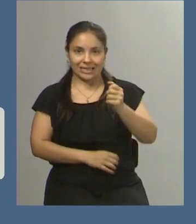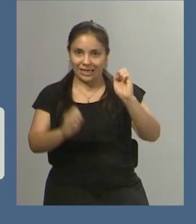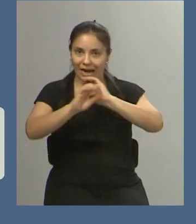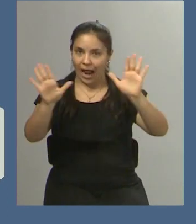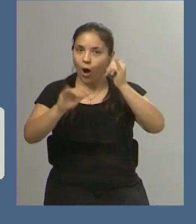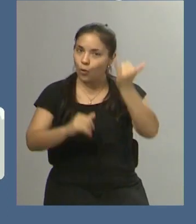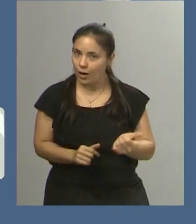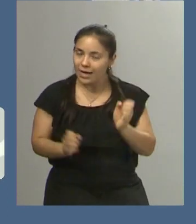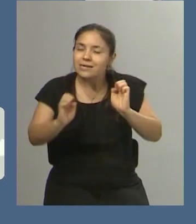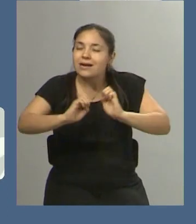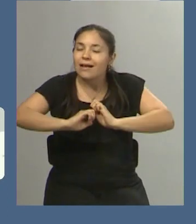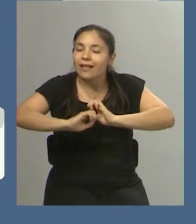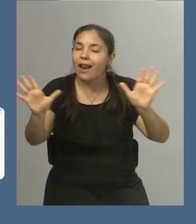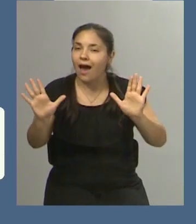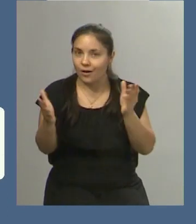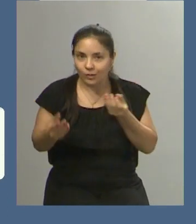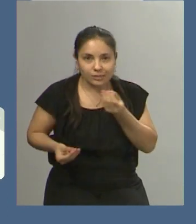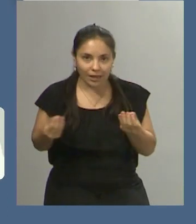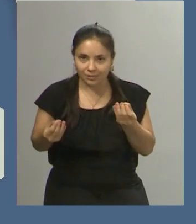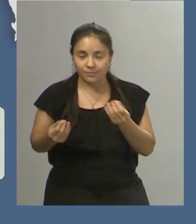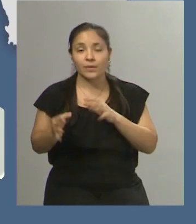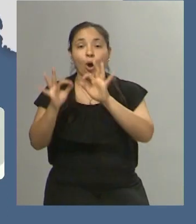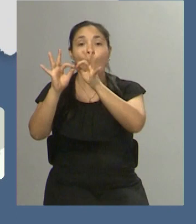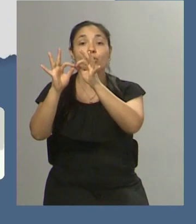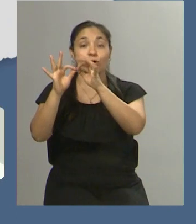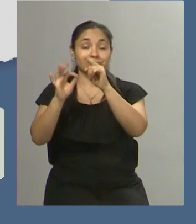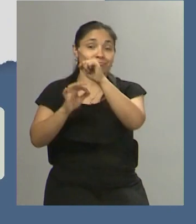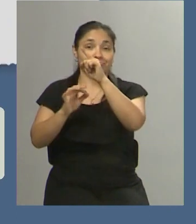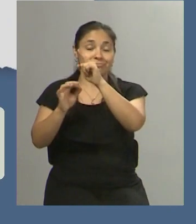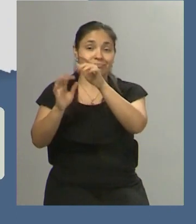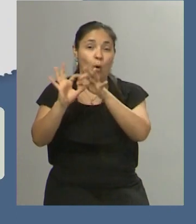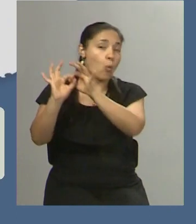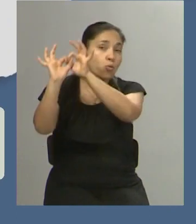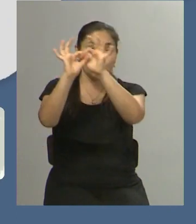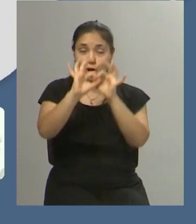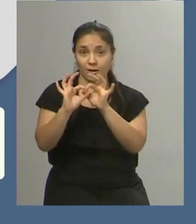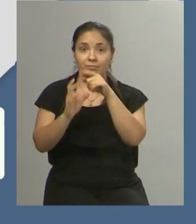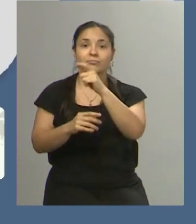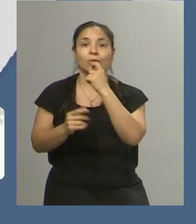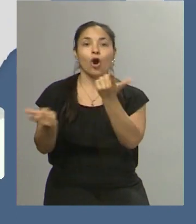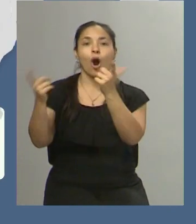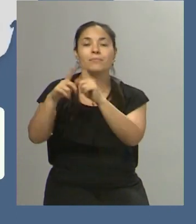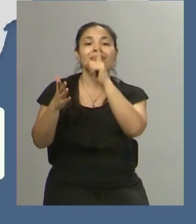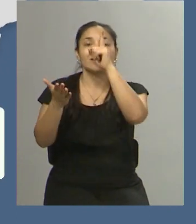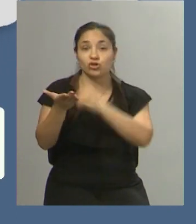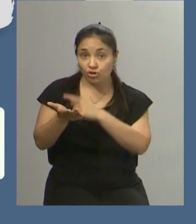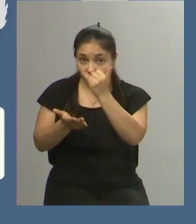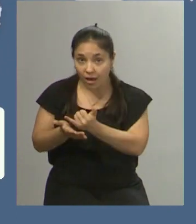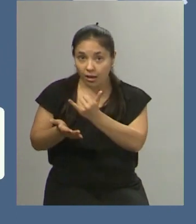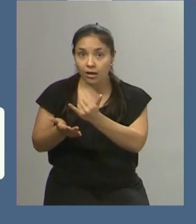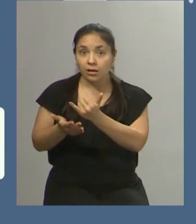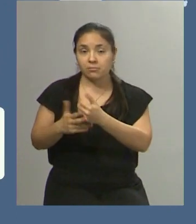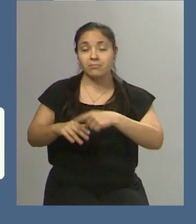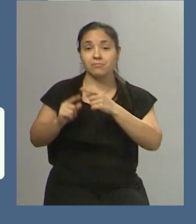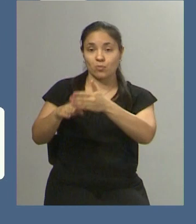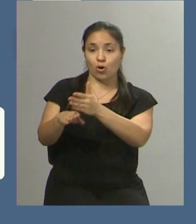muy claro, que en la Unión Europea, cuando la Comisión toma una decisión, hay un control de